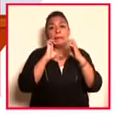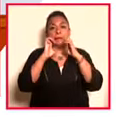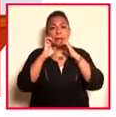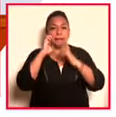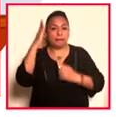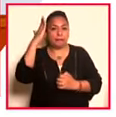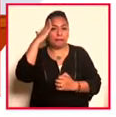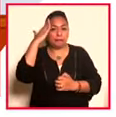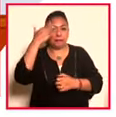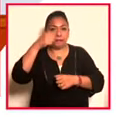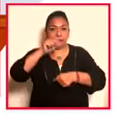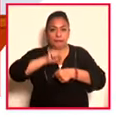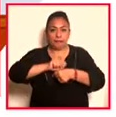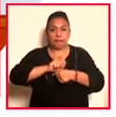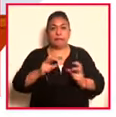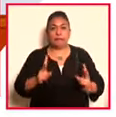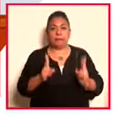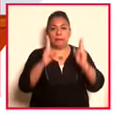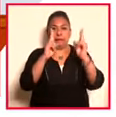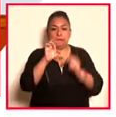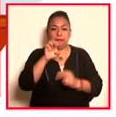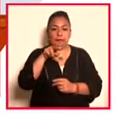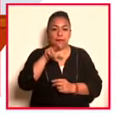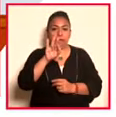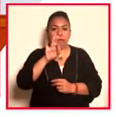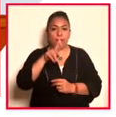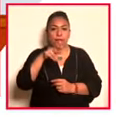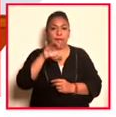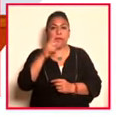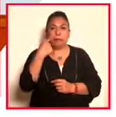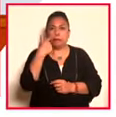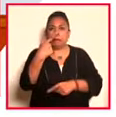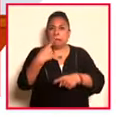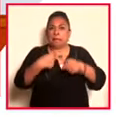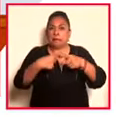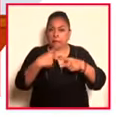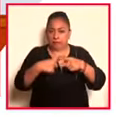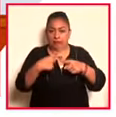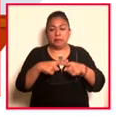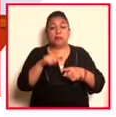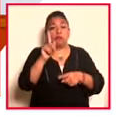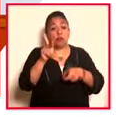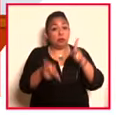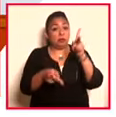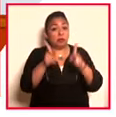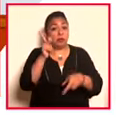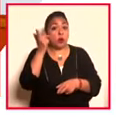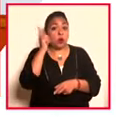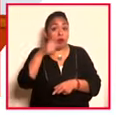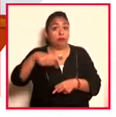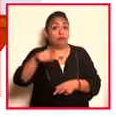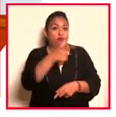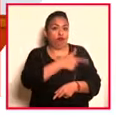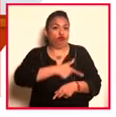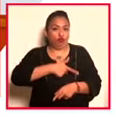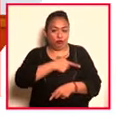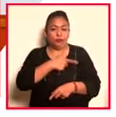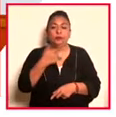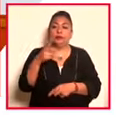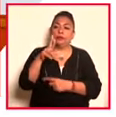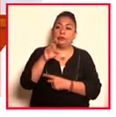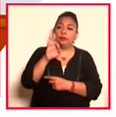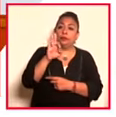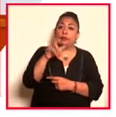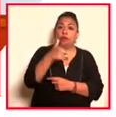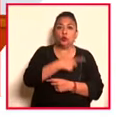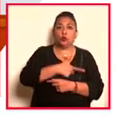de la semana en Enfoques. Ya van a ver de quién se trata, una charla que esperamos disfruten muchísimo. Rafael García Villegas, qué